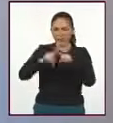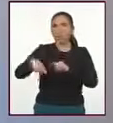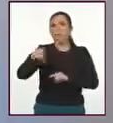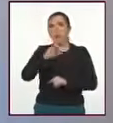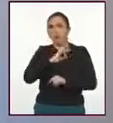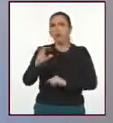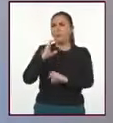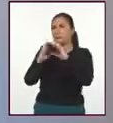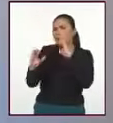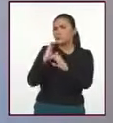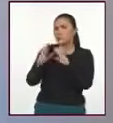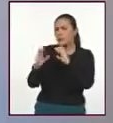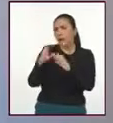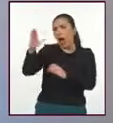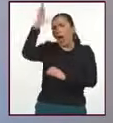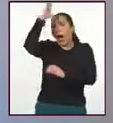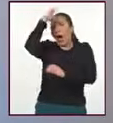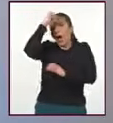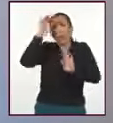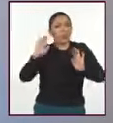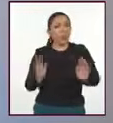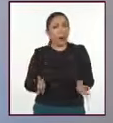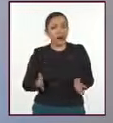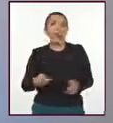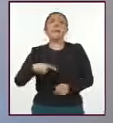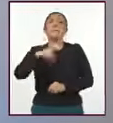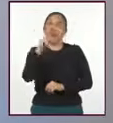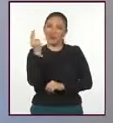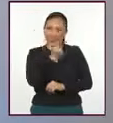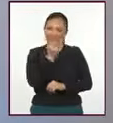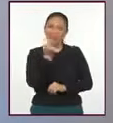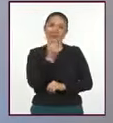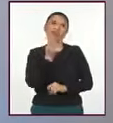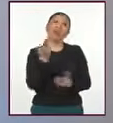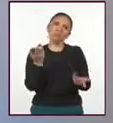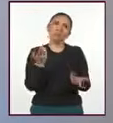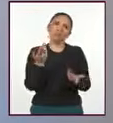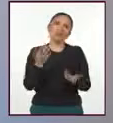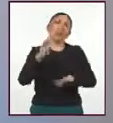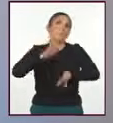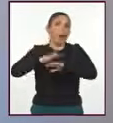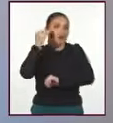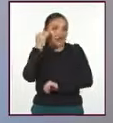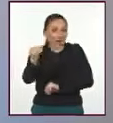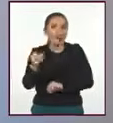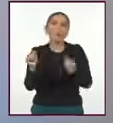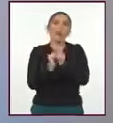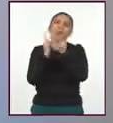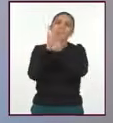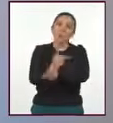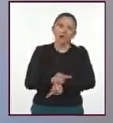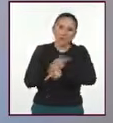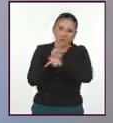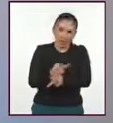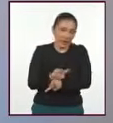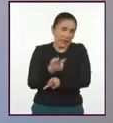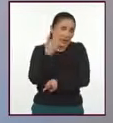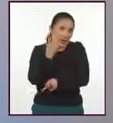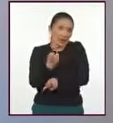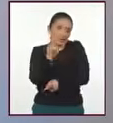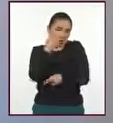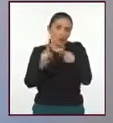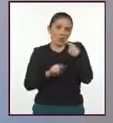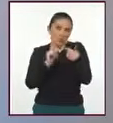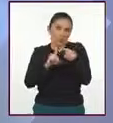un equilibrio, aunque para esto pues sí se requiere tener cierto tiempo, cierta paciencia. Esa sería una de las